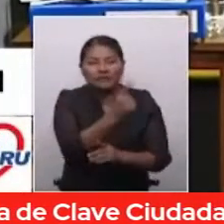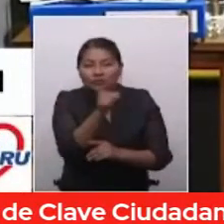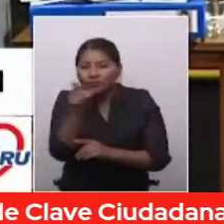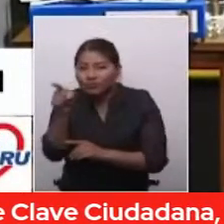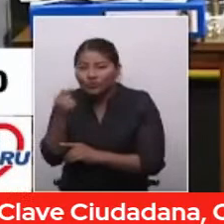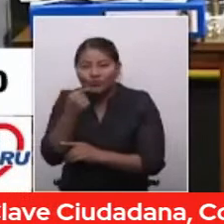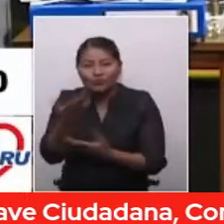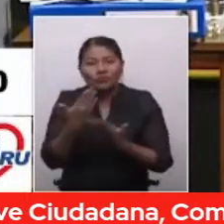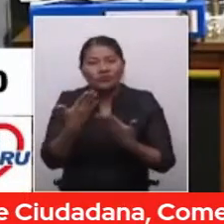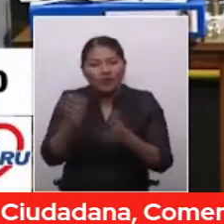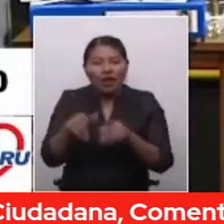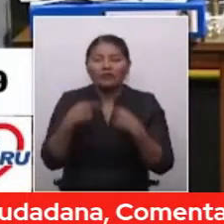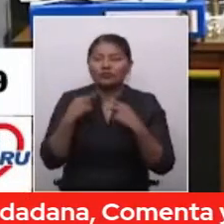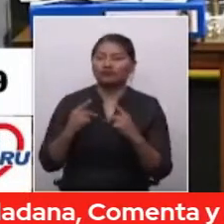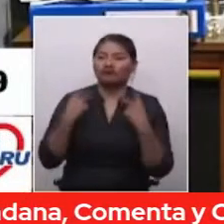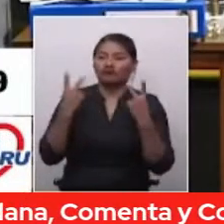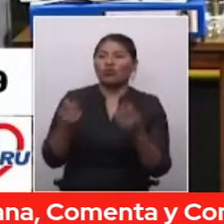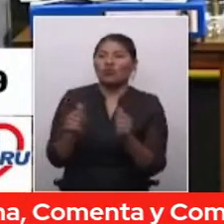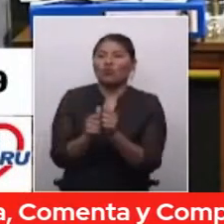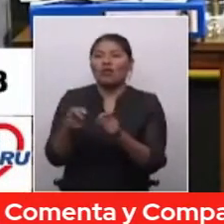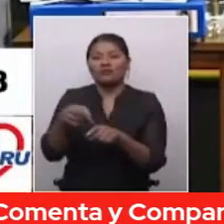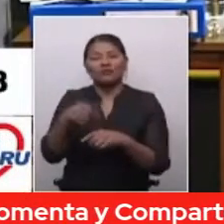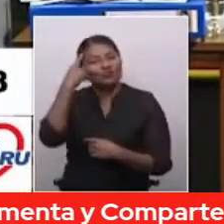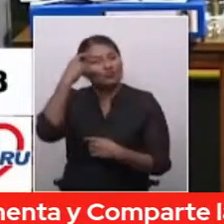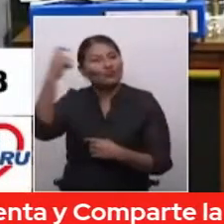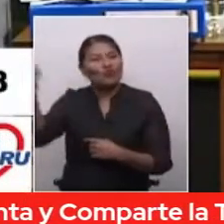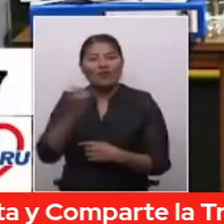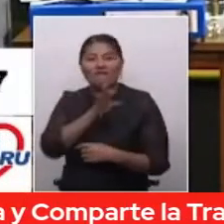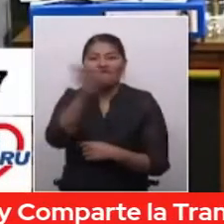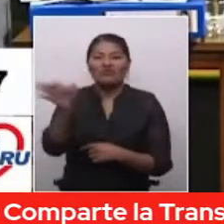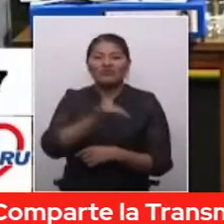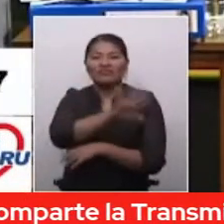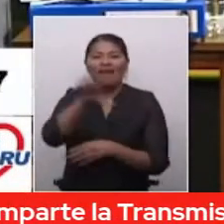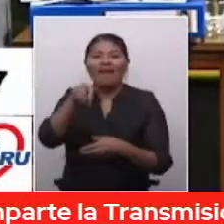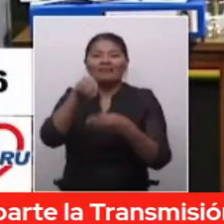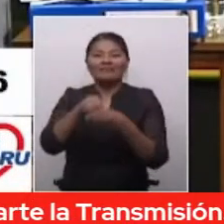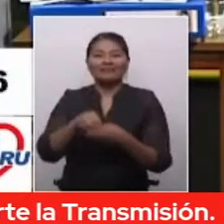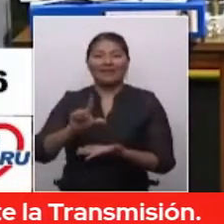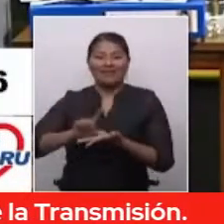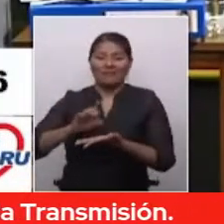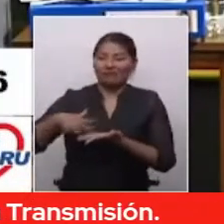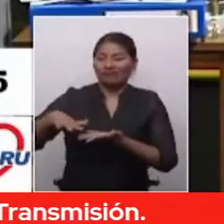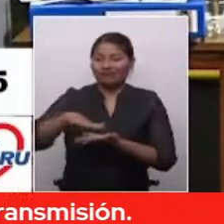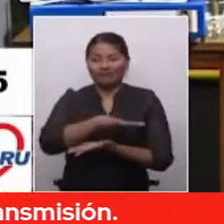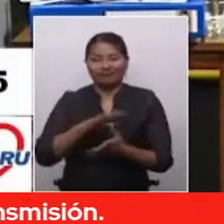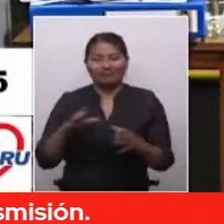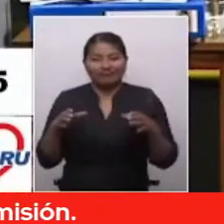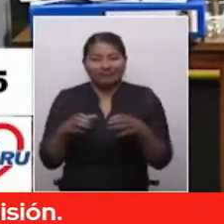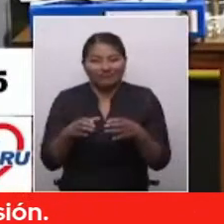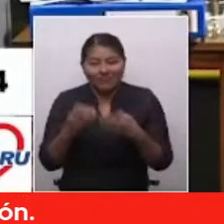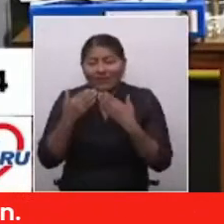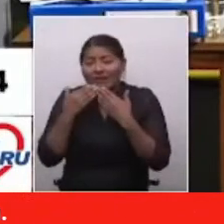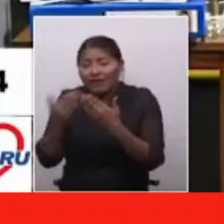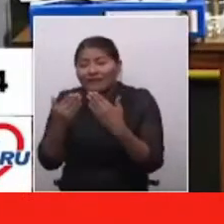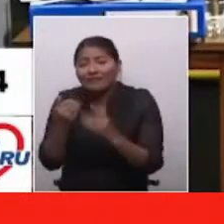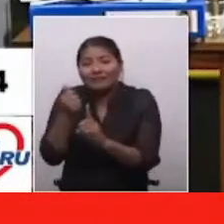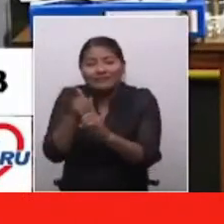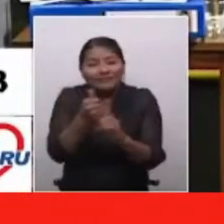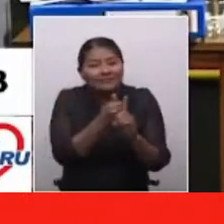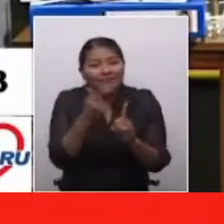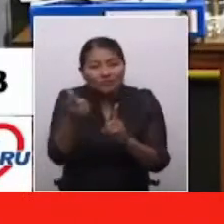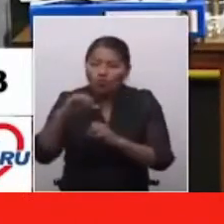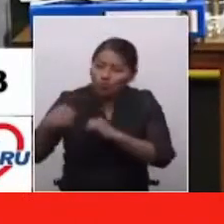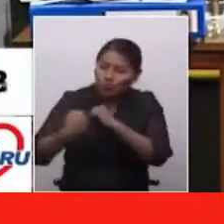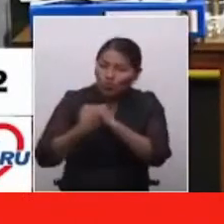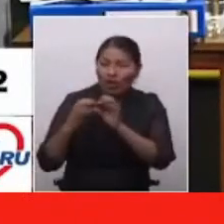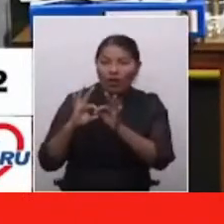agradecerte porque te atreves a soñar con un futuro mejor para nuestra ciudad. Quiero agradecerte porque juntos